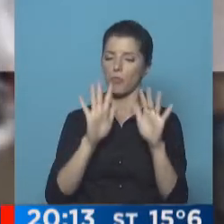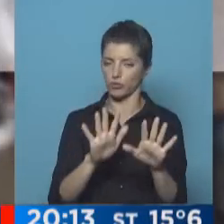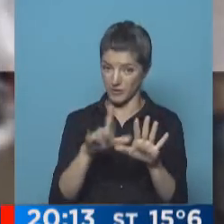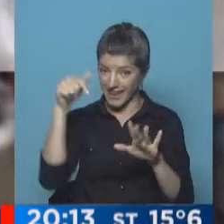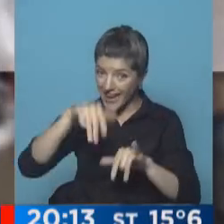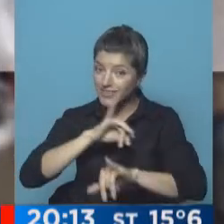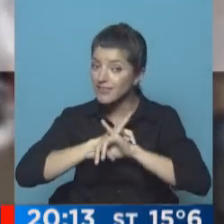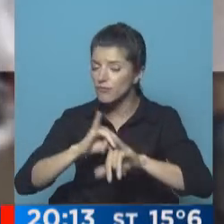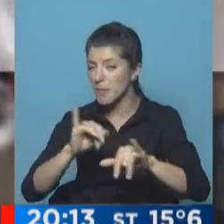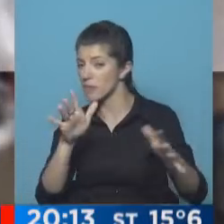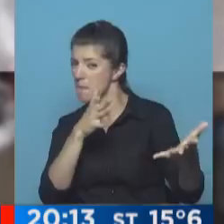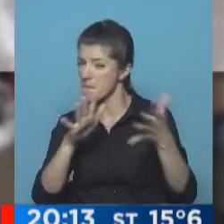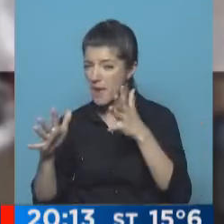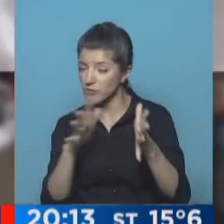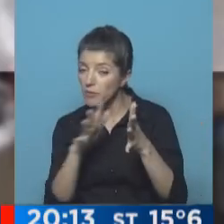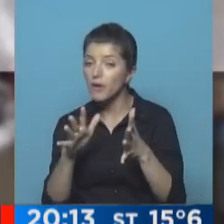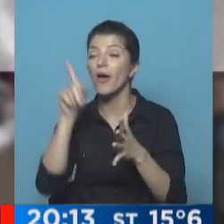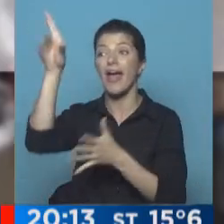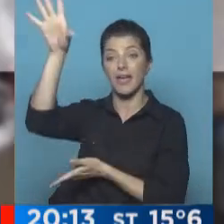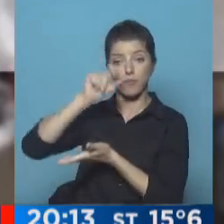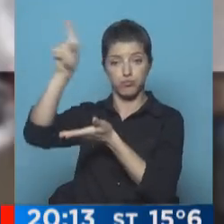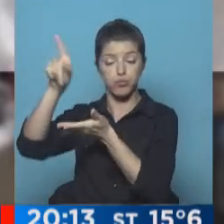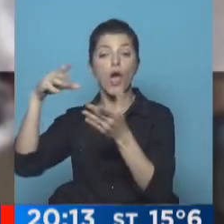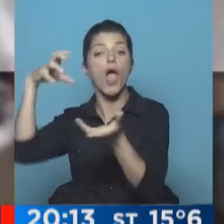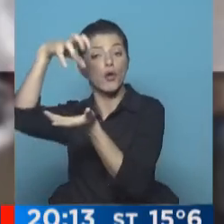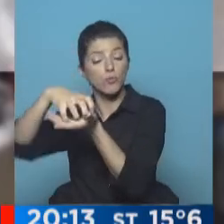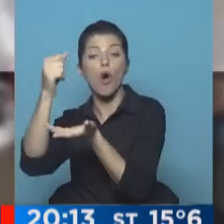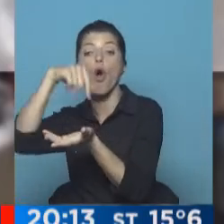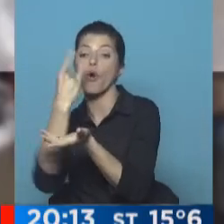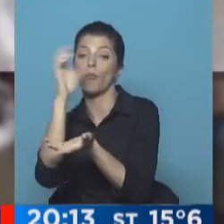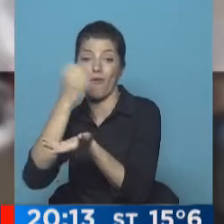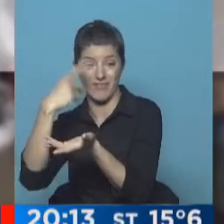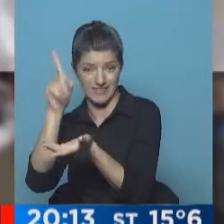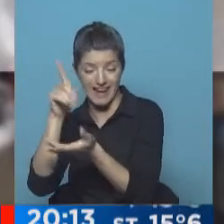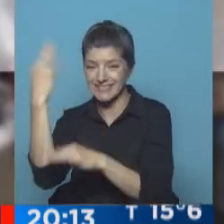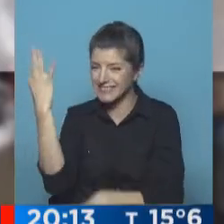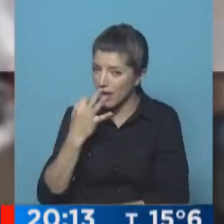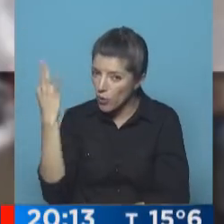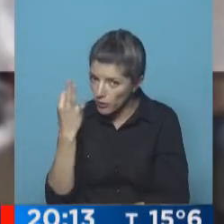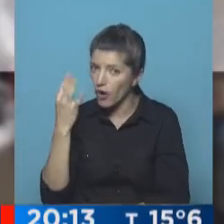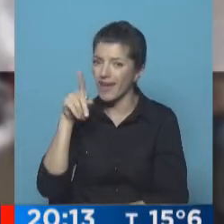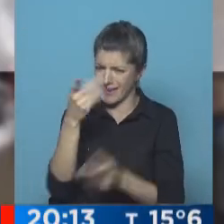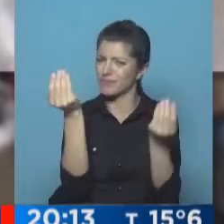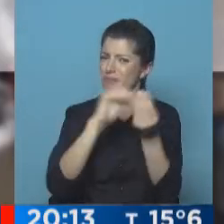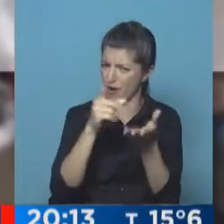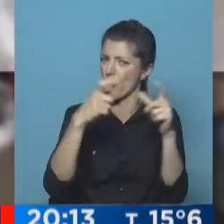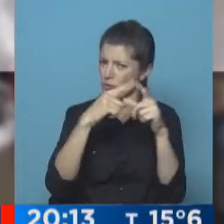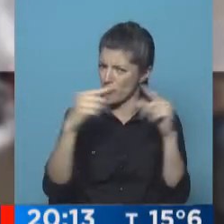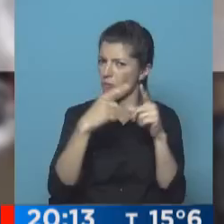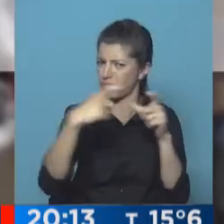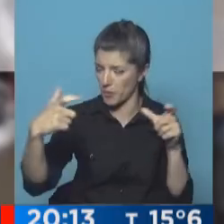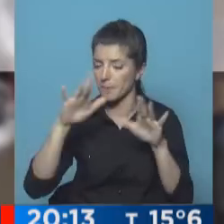datos estimativos que toma el organismo oficial de Naciones Unidas seguramente son muchos más en el